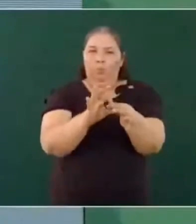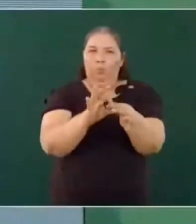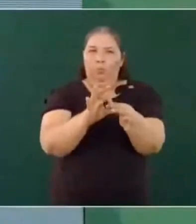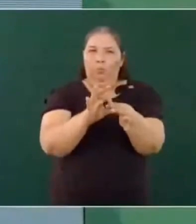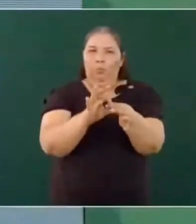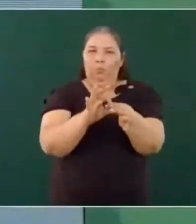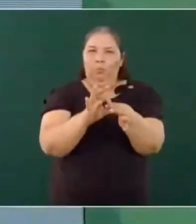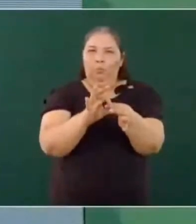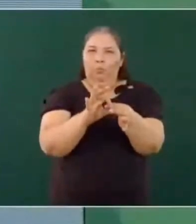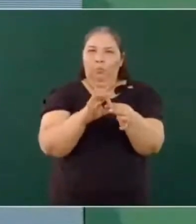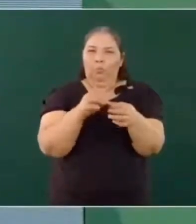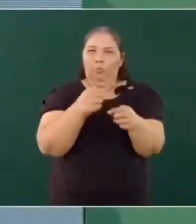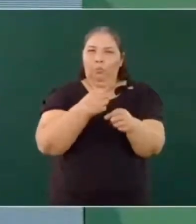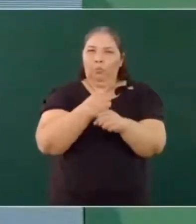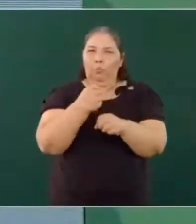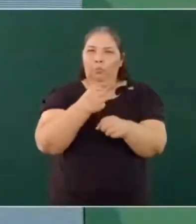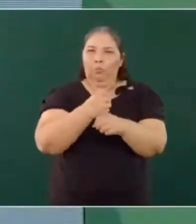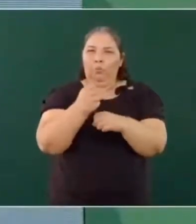delincuencia.